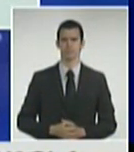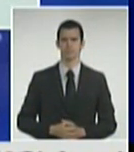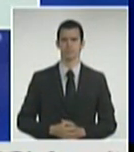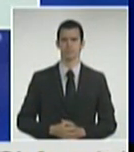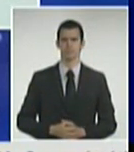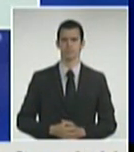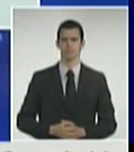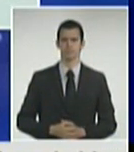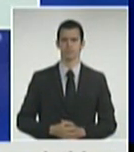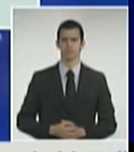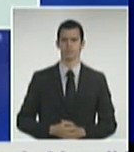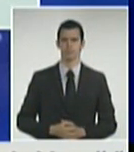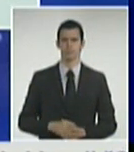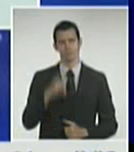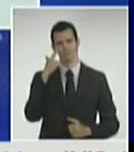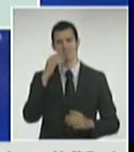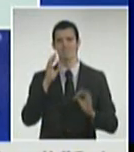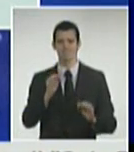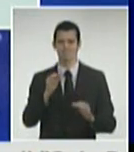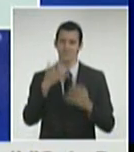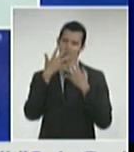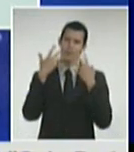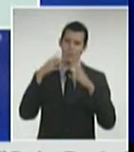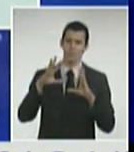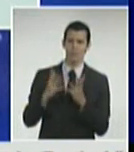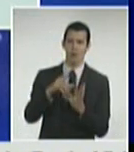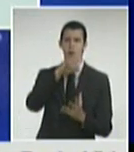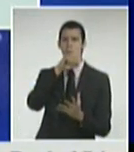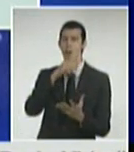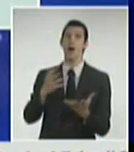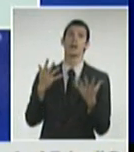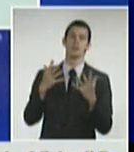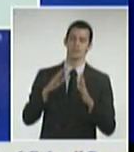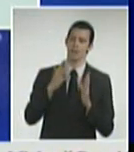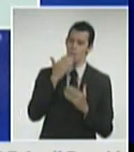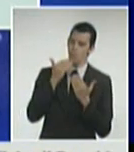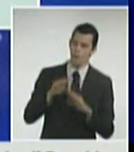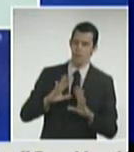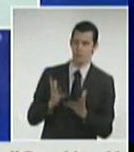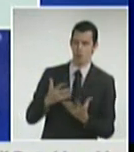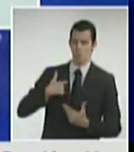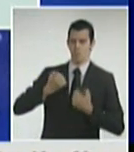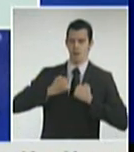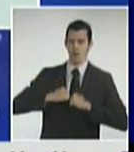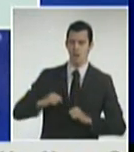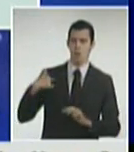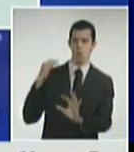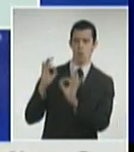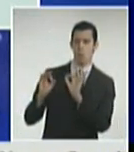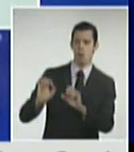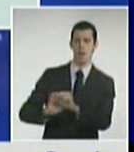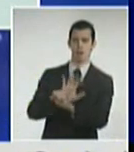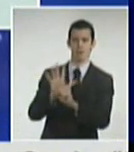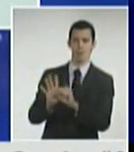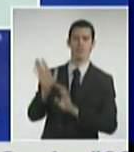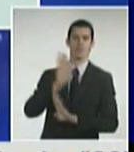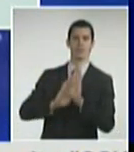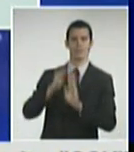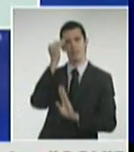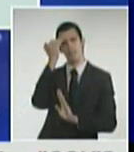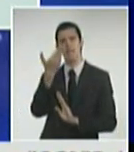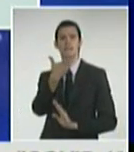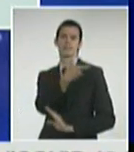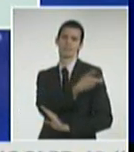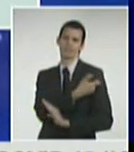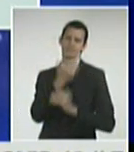nuestros niños y de sus madres y la familia y de Cuba completa con lo que se viene realizando. Y ahí, bueno, pues